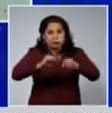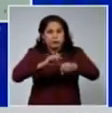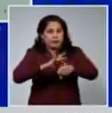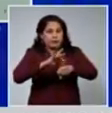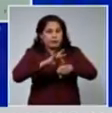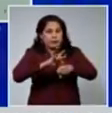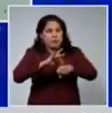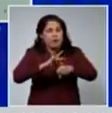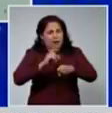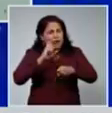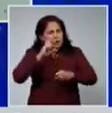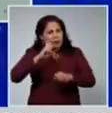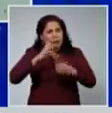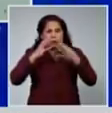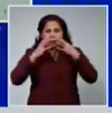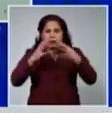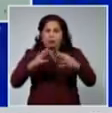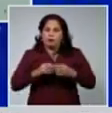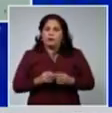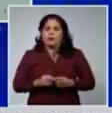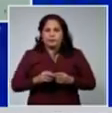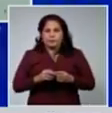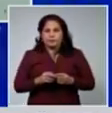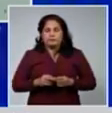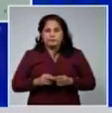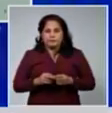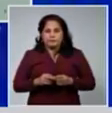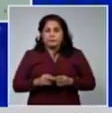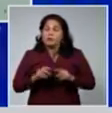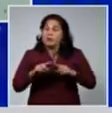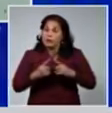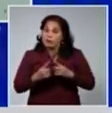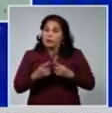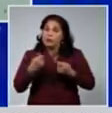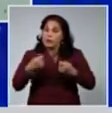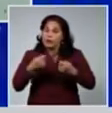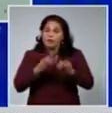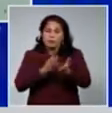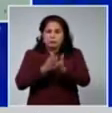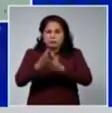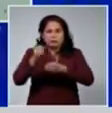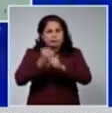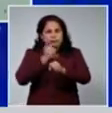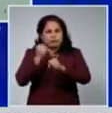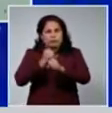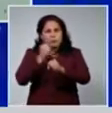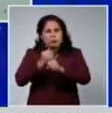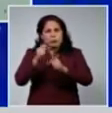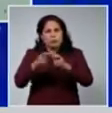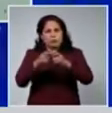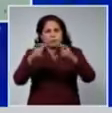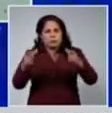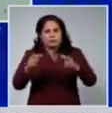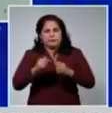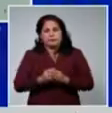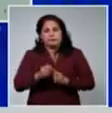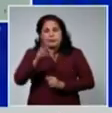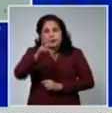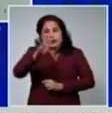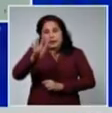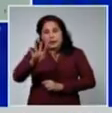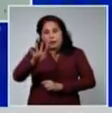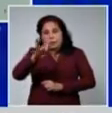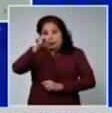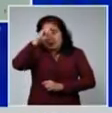de restricción importante por otra forma ha tenido un incremento de 24 en el